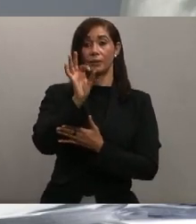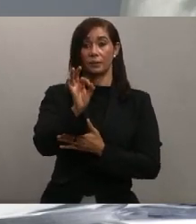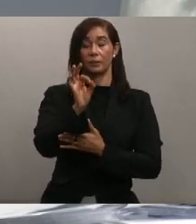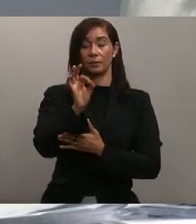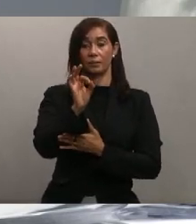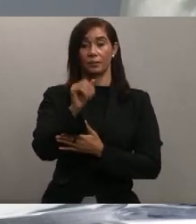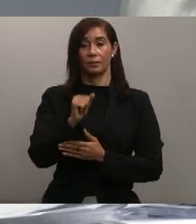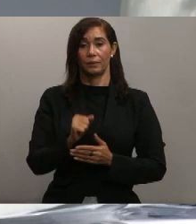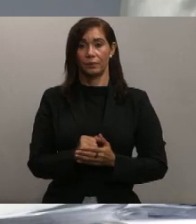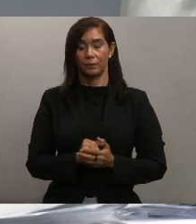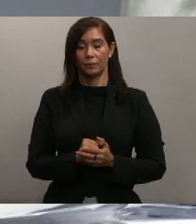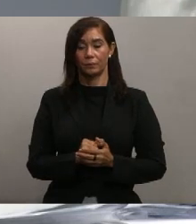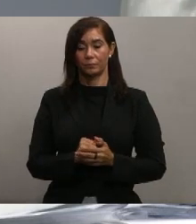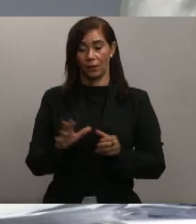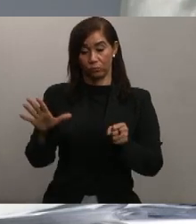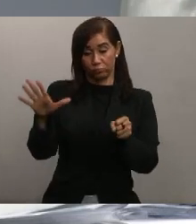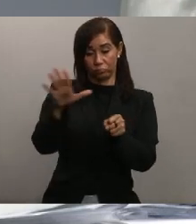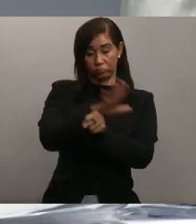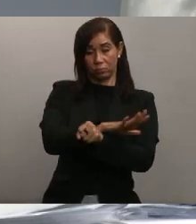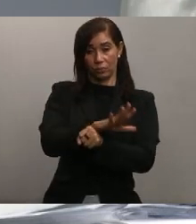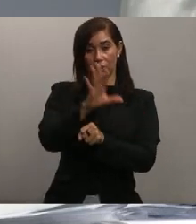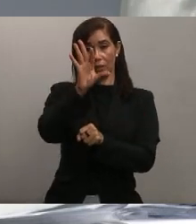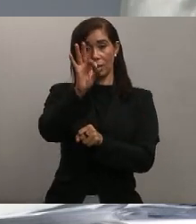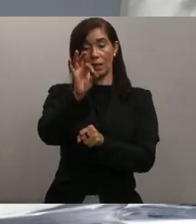217.769, con un total de